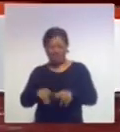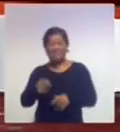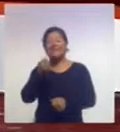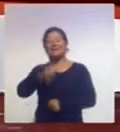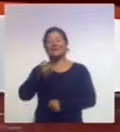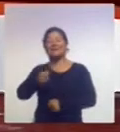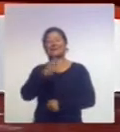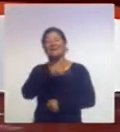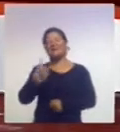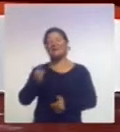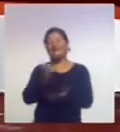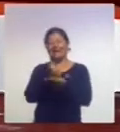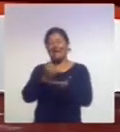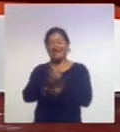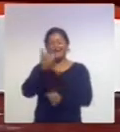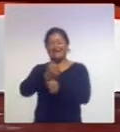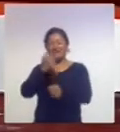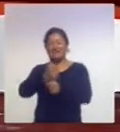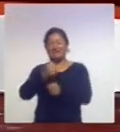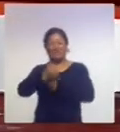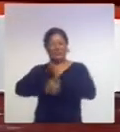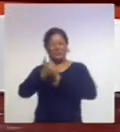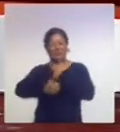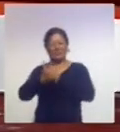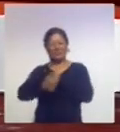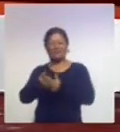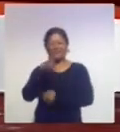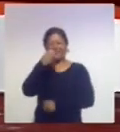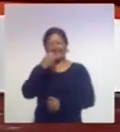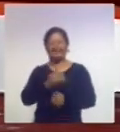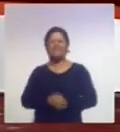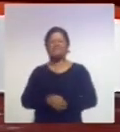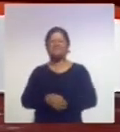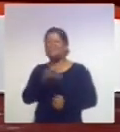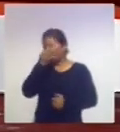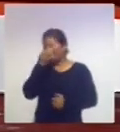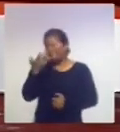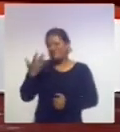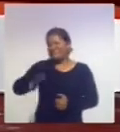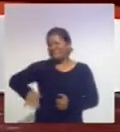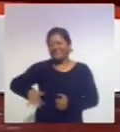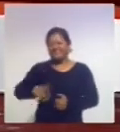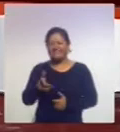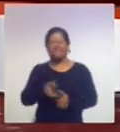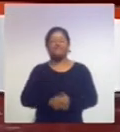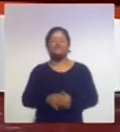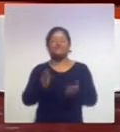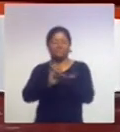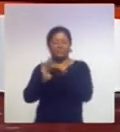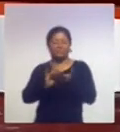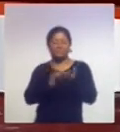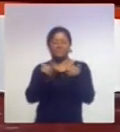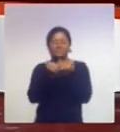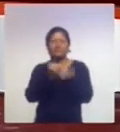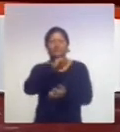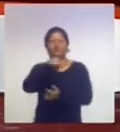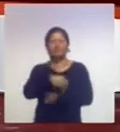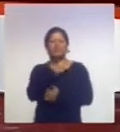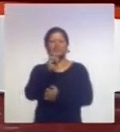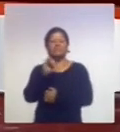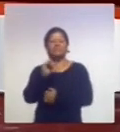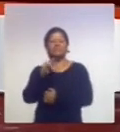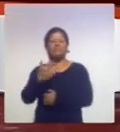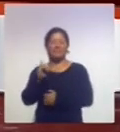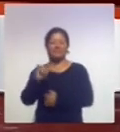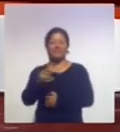del séptimo concurso de gastronomía, acaban de estar con nosotros. Gracias por escribirnos. También José Ignacio Lozada Cedeño nos deja un saludo